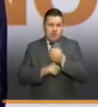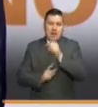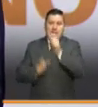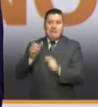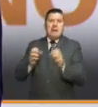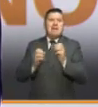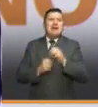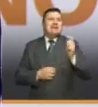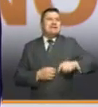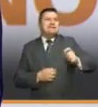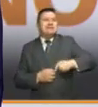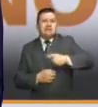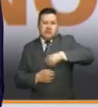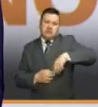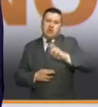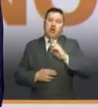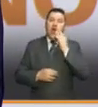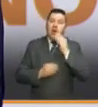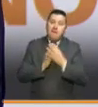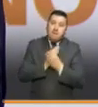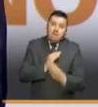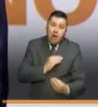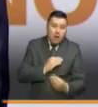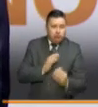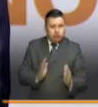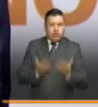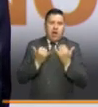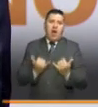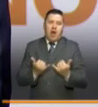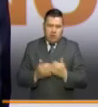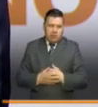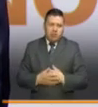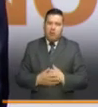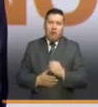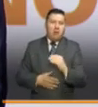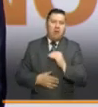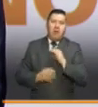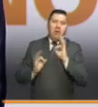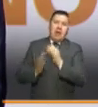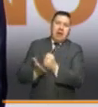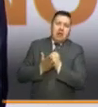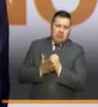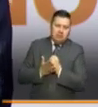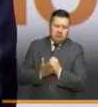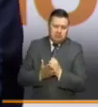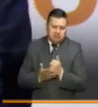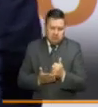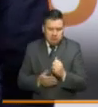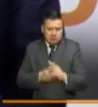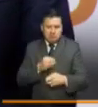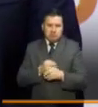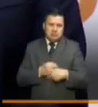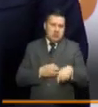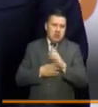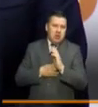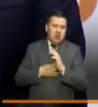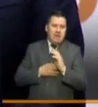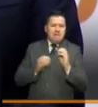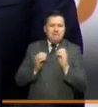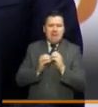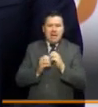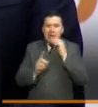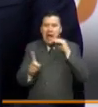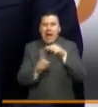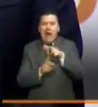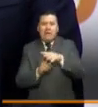más necesitadas hogares pobres y vulnerables que actualmente no reciben ninguna ayuda y que serían adicionalmente que están siendo los más afectados